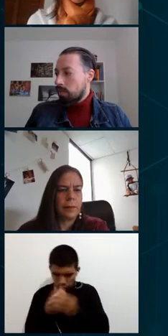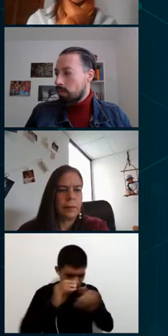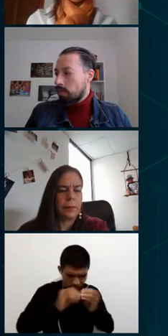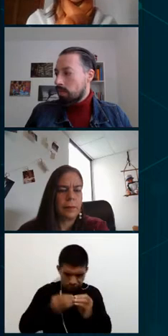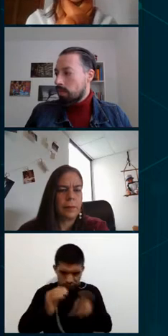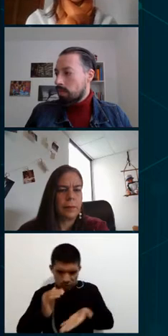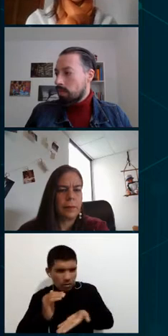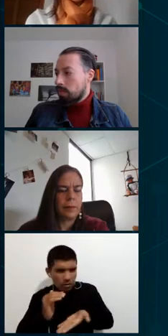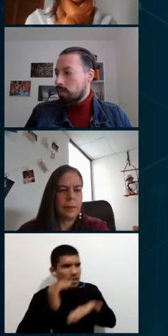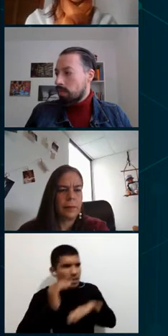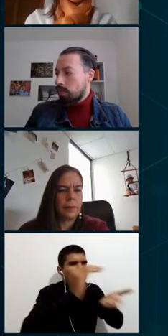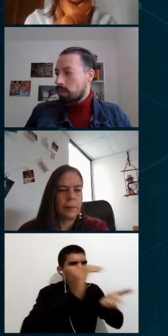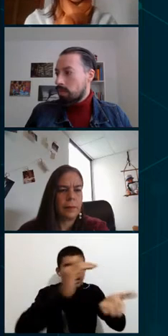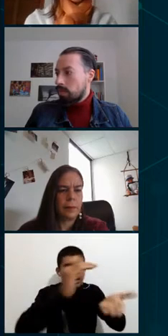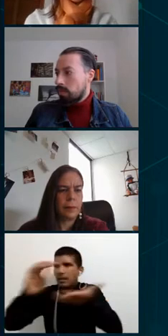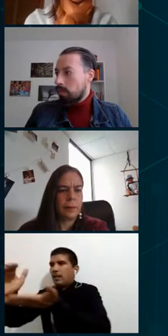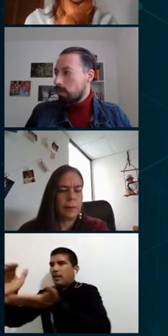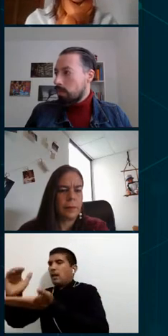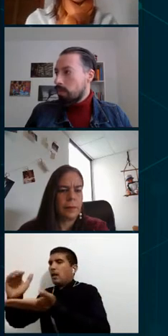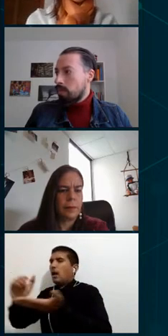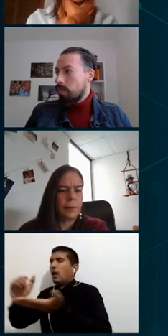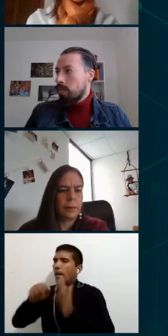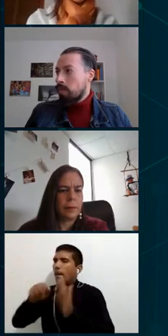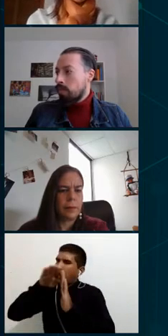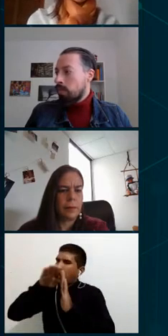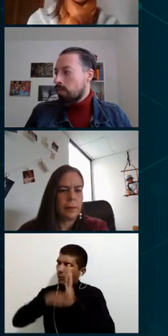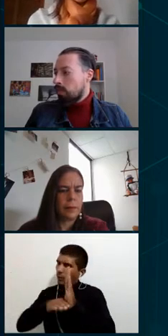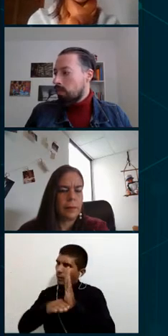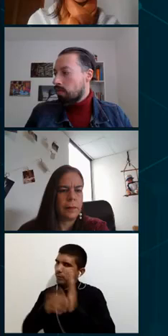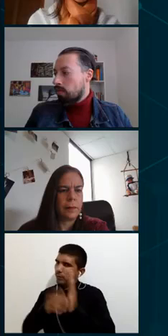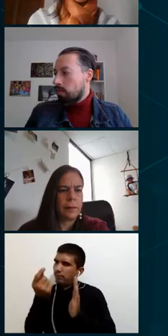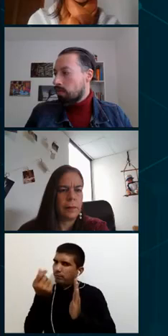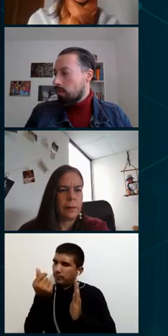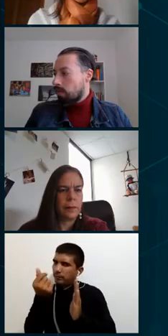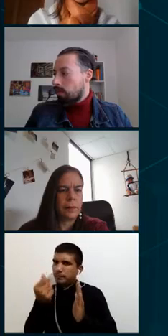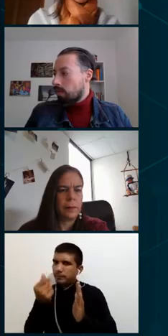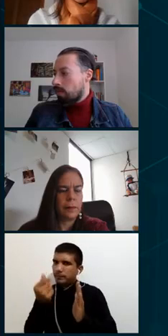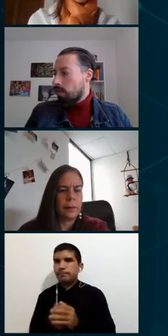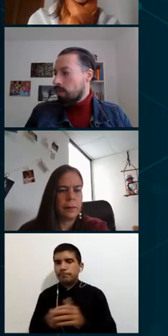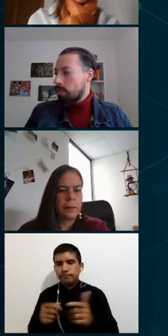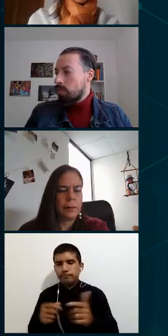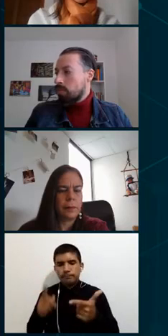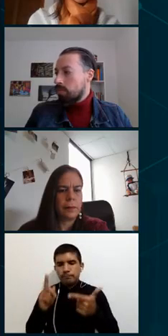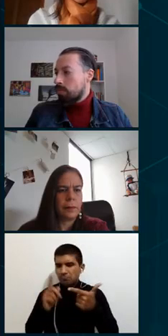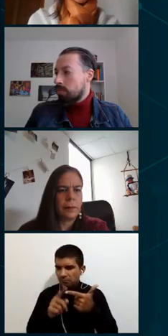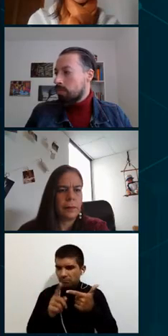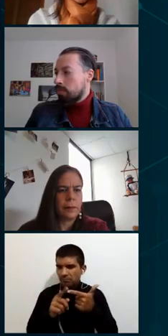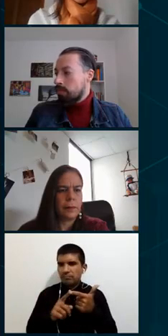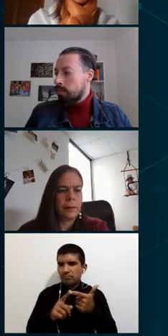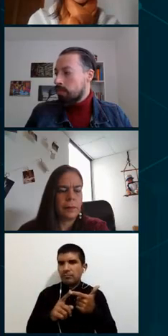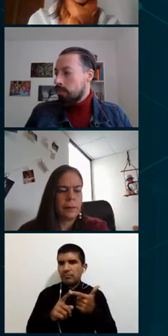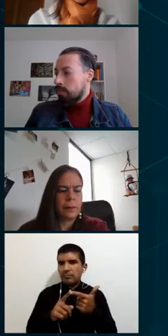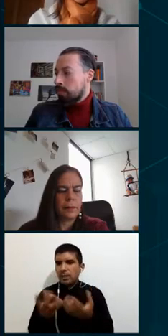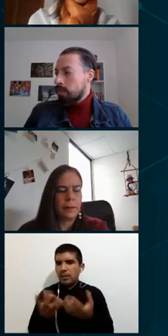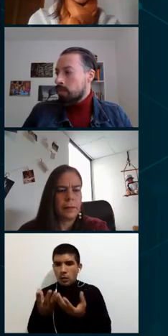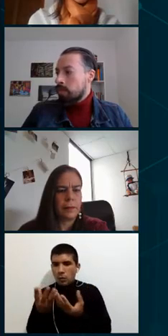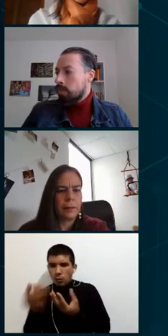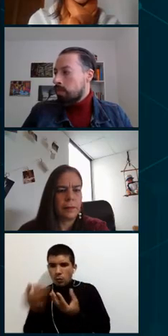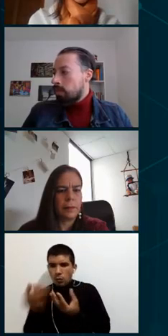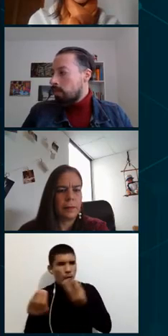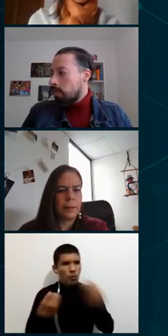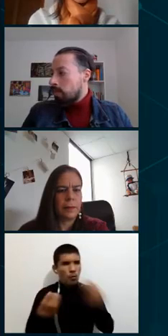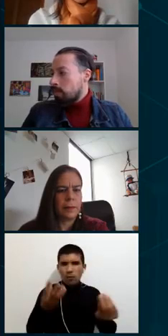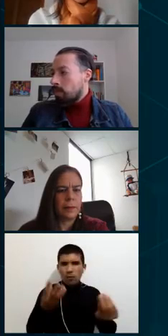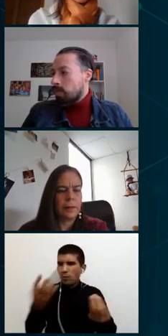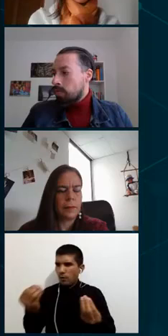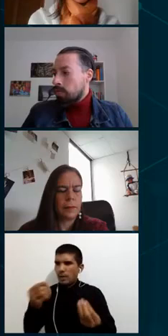aprovechemos acá al máximo la diversidad que podemos tener en las habilidades del equipo. Ahorita Claudia nos decía que se sorprendía en esta